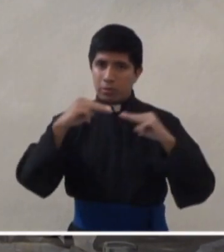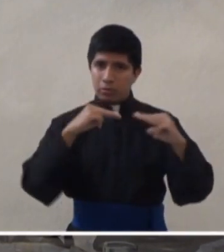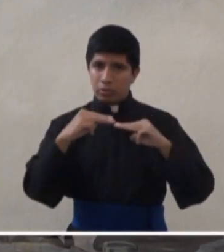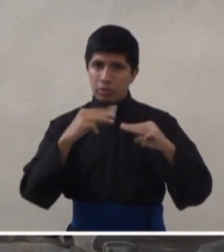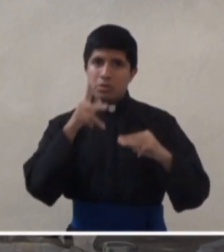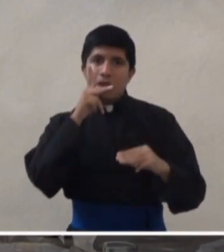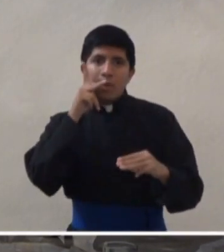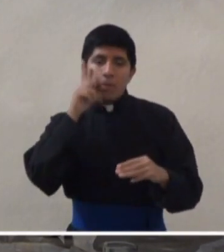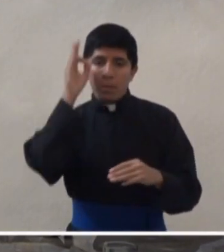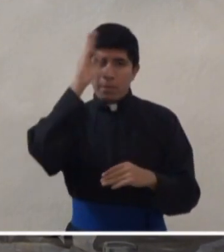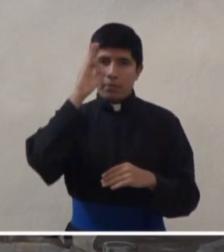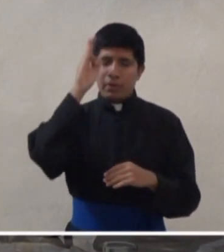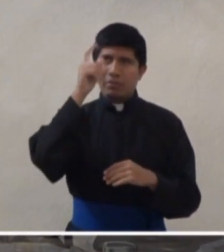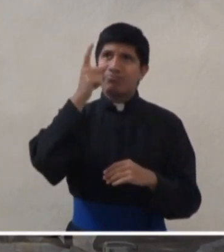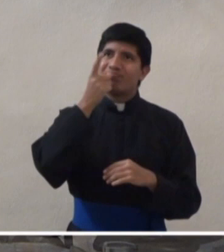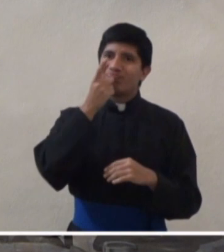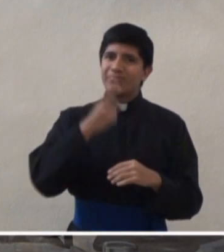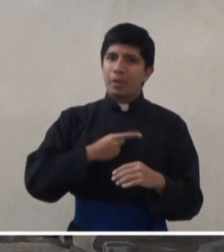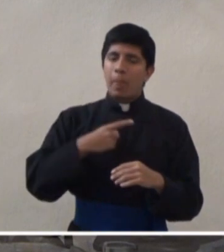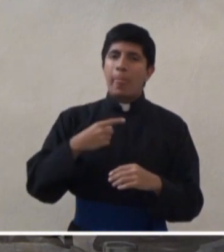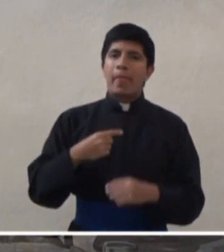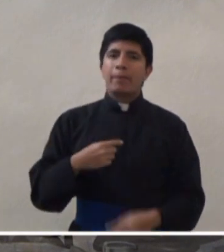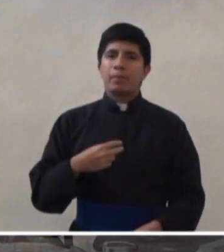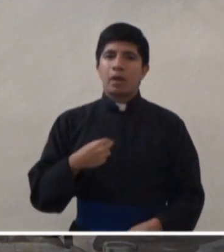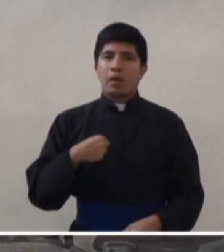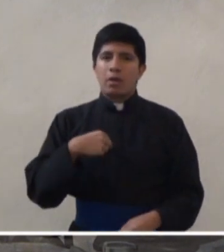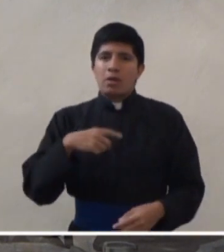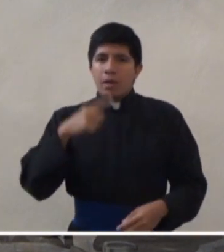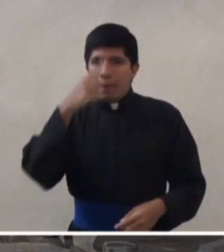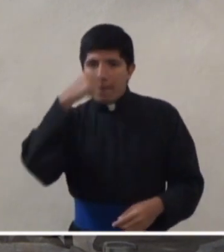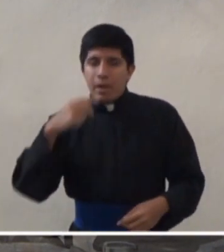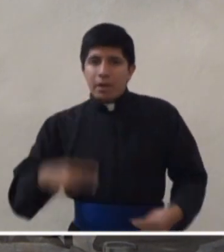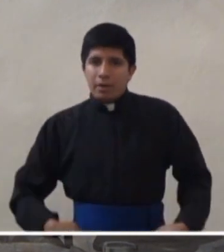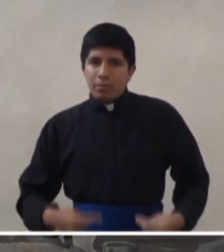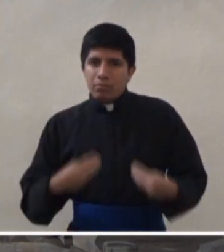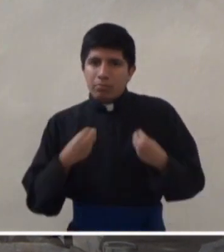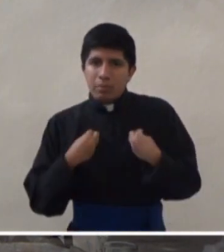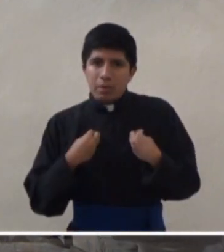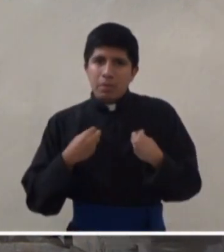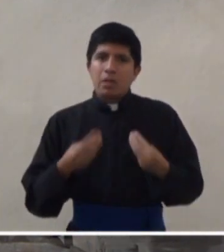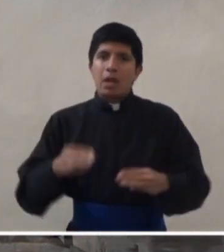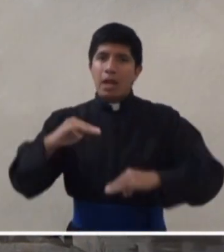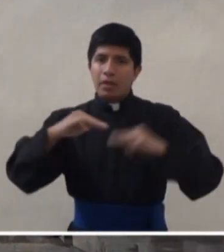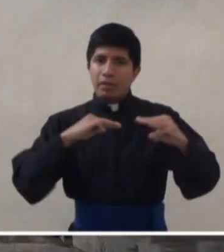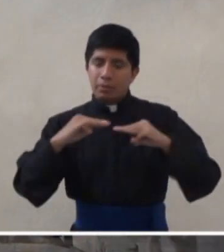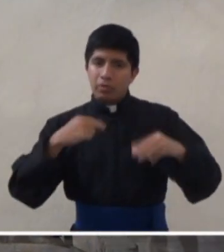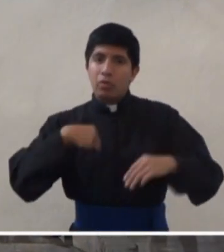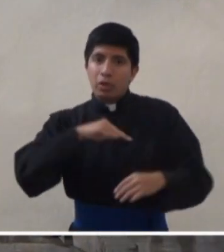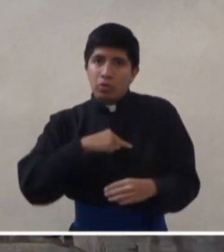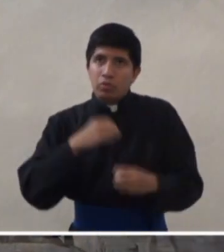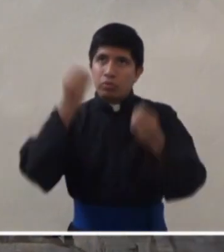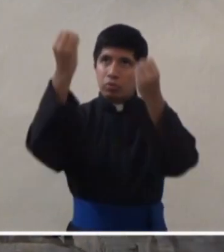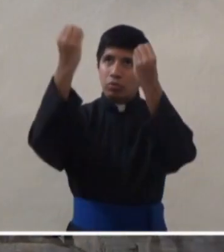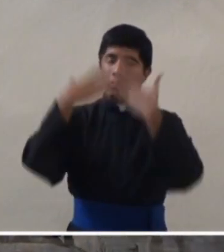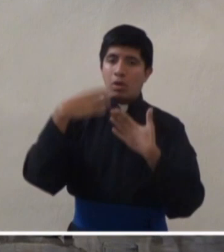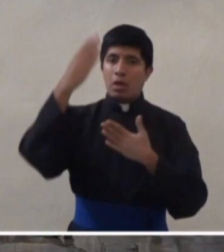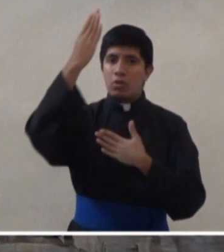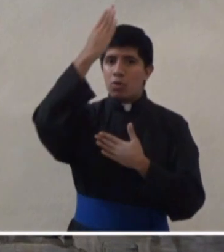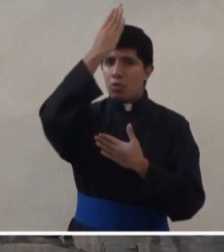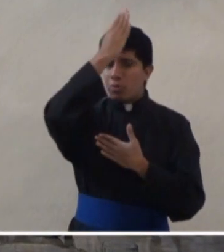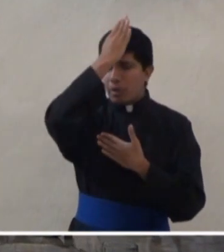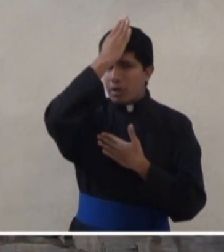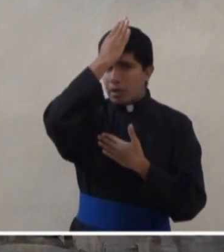Papa Francisco nos dice, para vivir esta misión que hemos recibido como ovejas, él nos